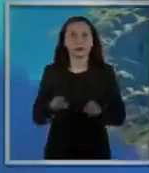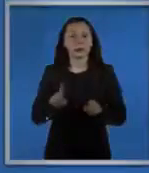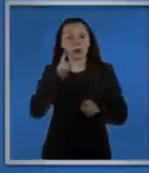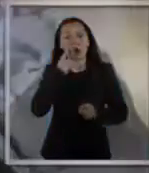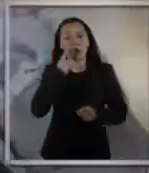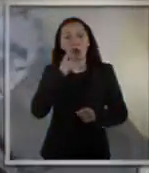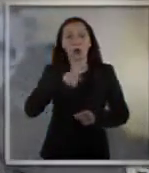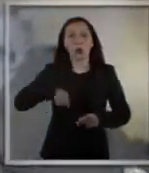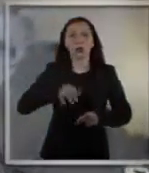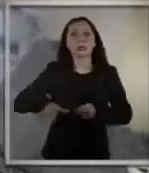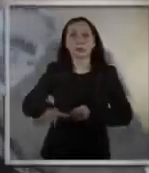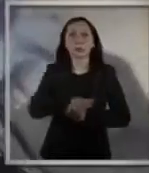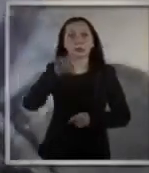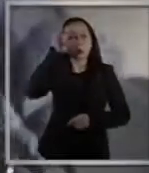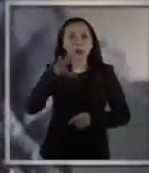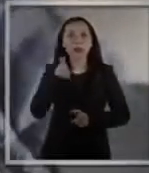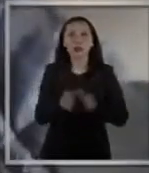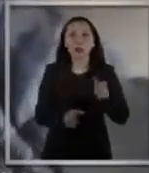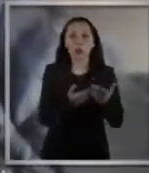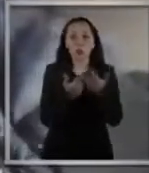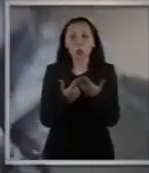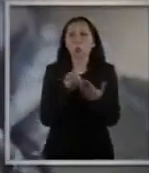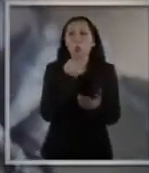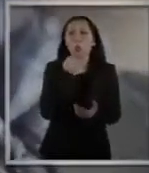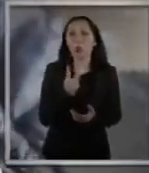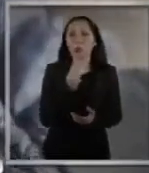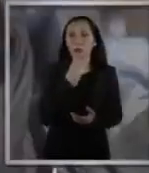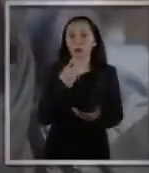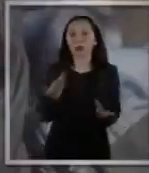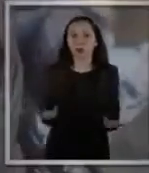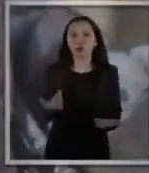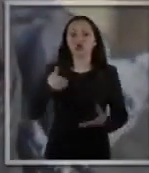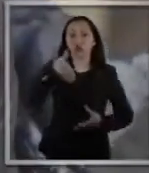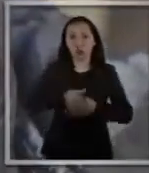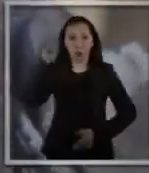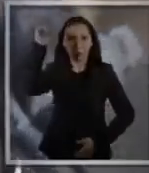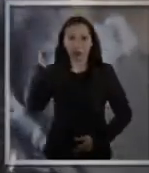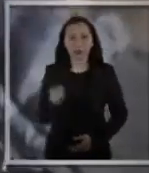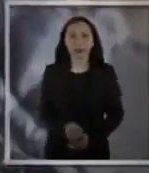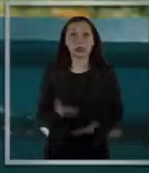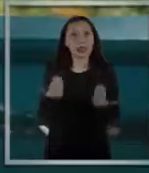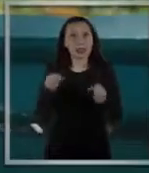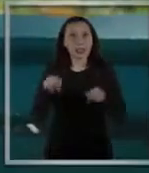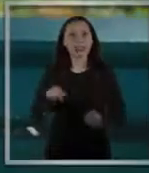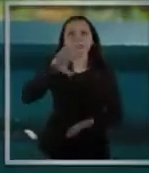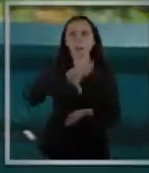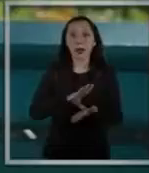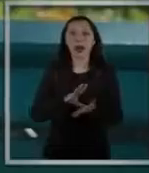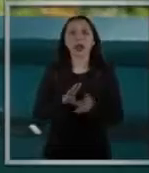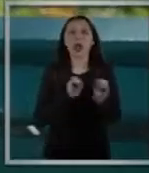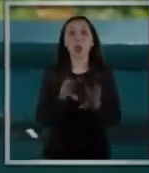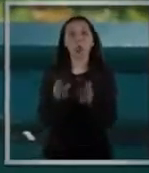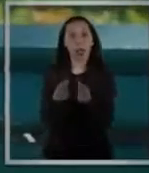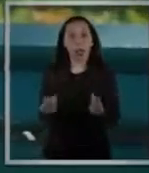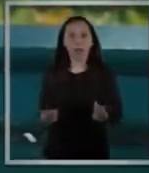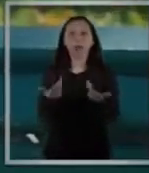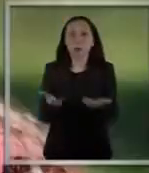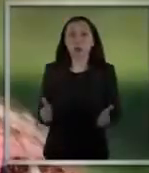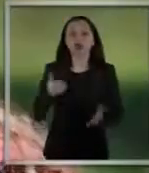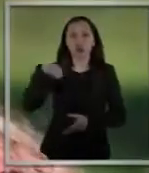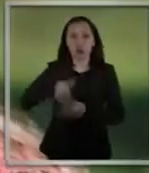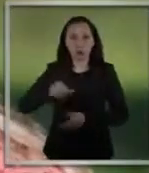gente que conoce nuestra situación, gente que sabe lo que vivimos los estudiantes, y yo por eso voto Piñera. Lo que se necesita en este país es educación